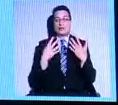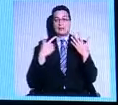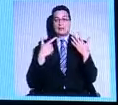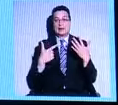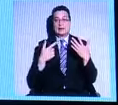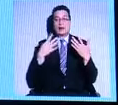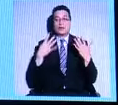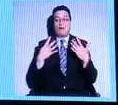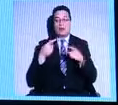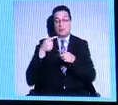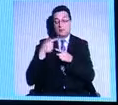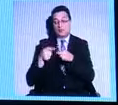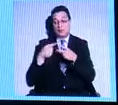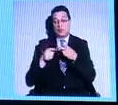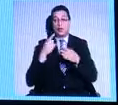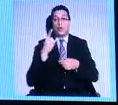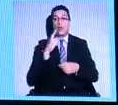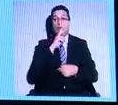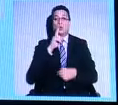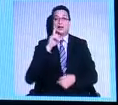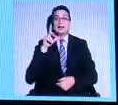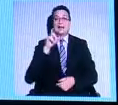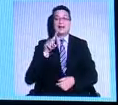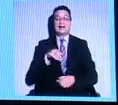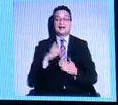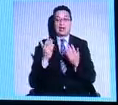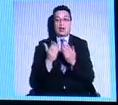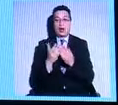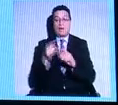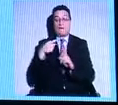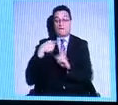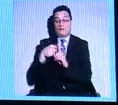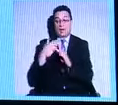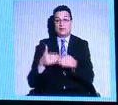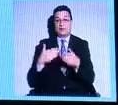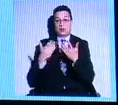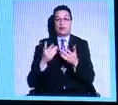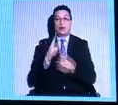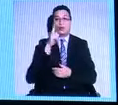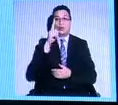1.819.979 sets de útiles escolares que beneficiaron a